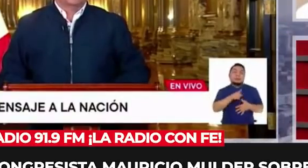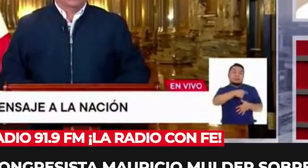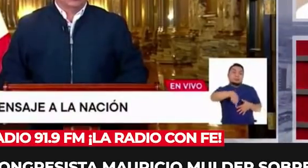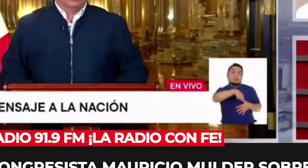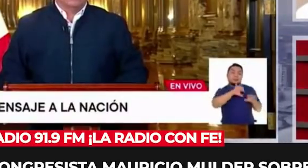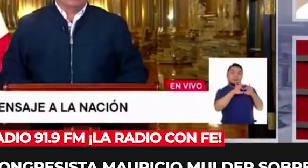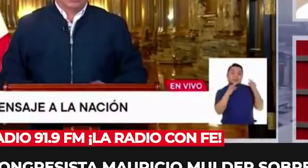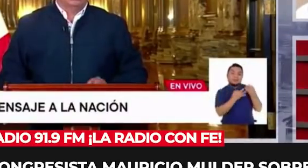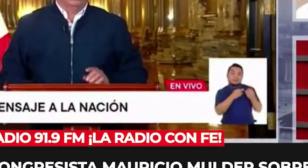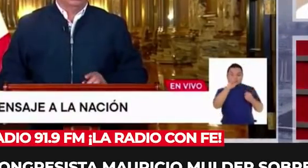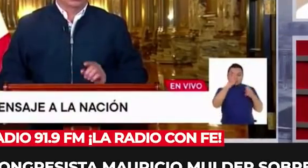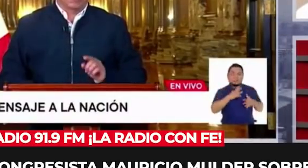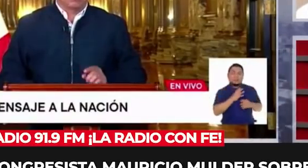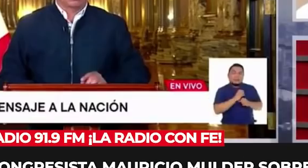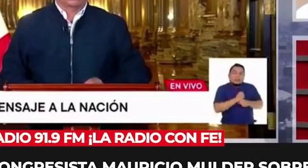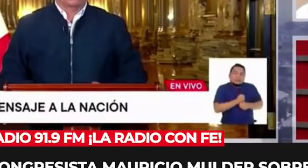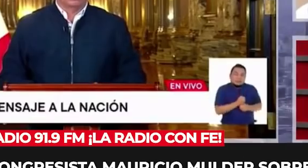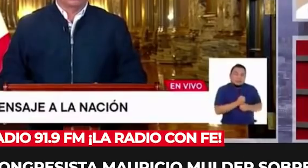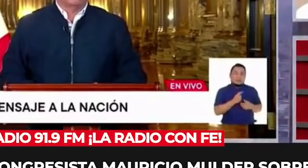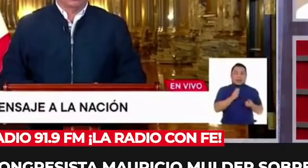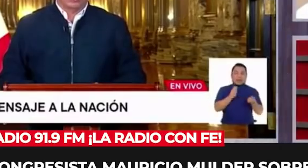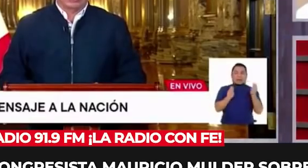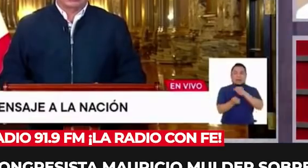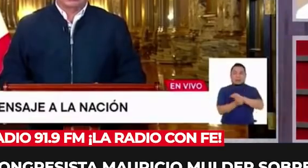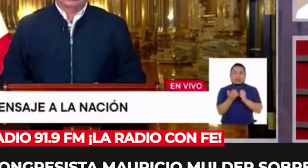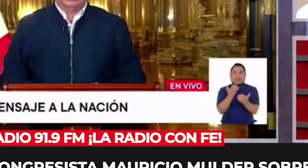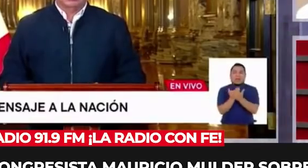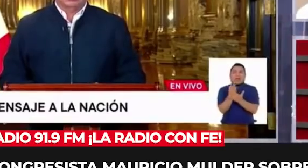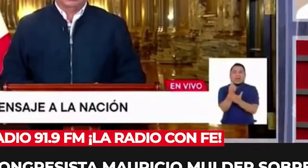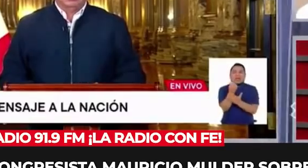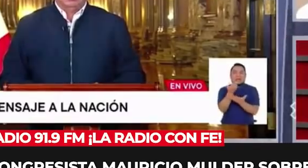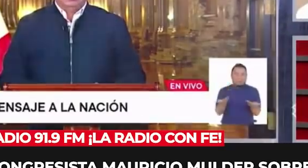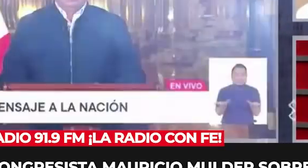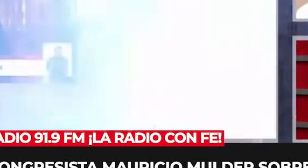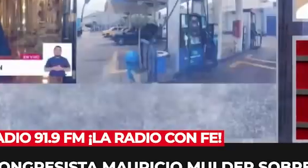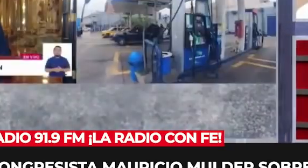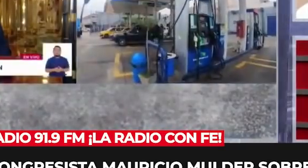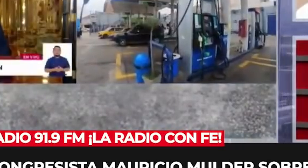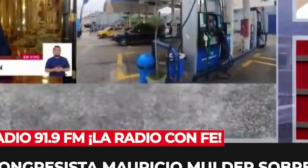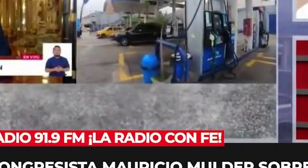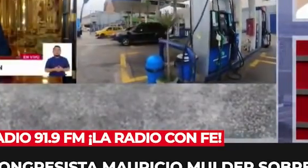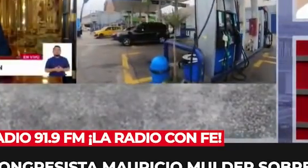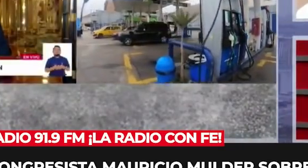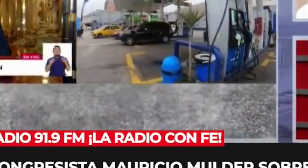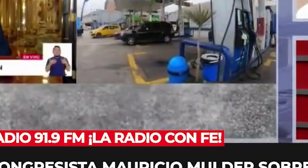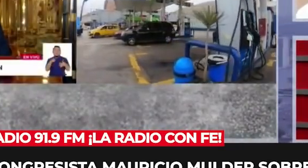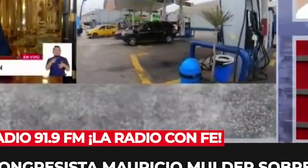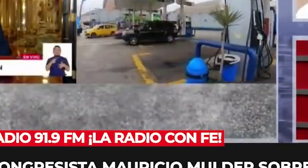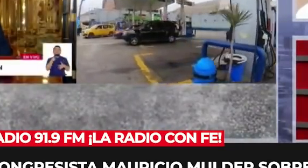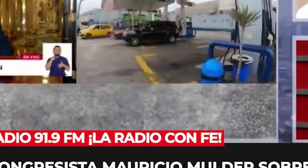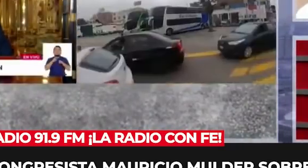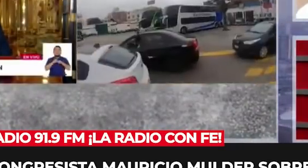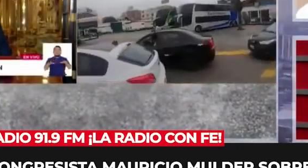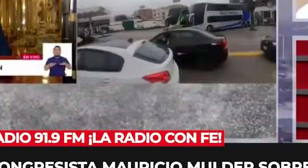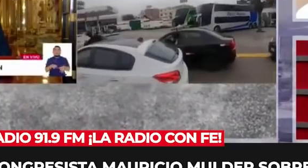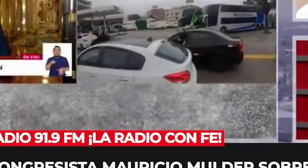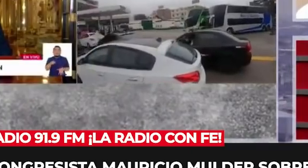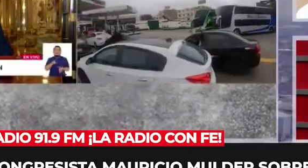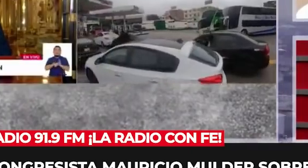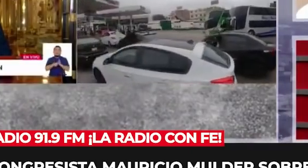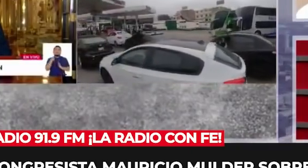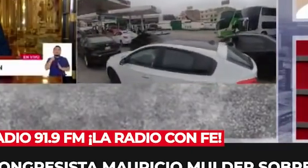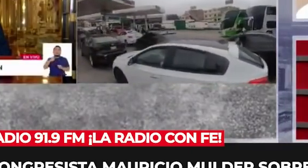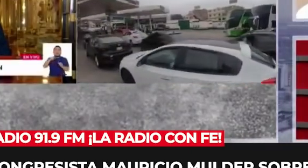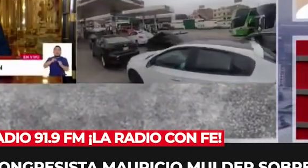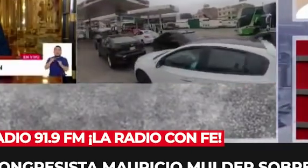¿no? Porque si yo regalo 5.500 millones de soles para que la gente que está con hambre, el cual se lo he generado